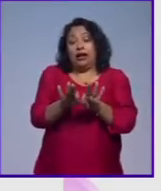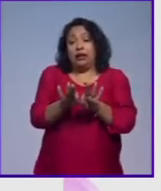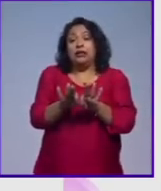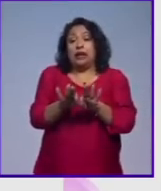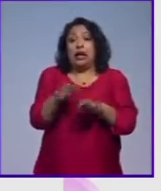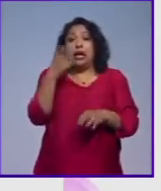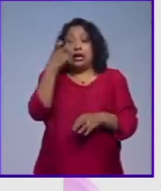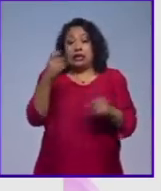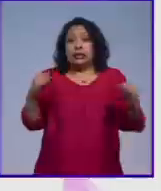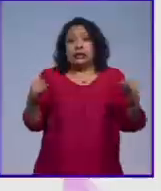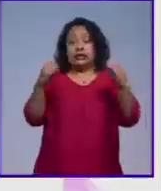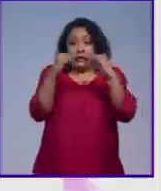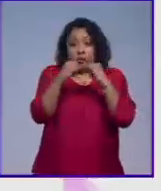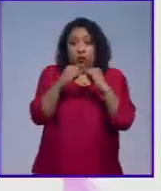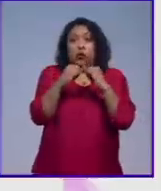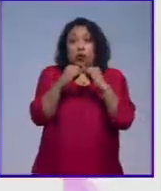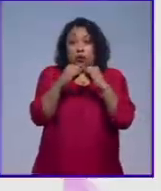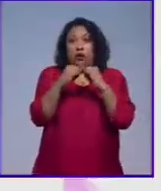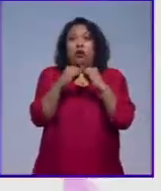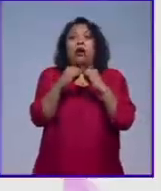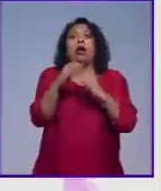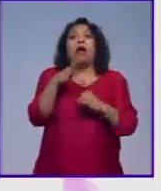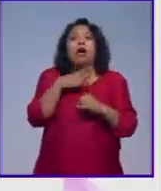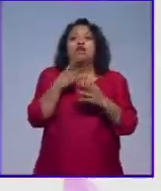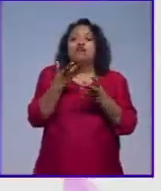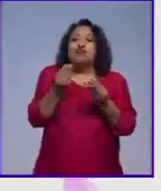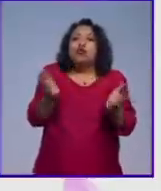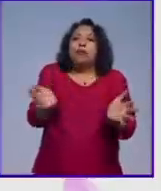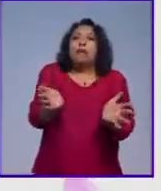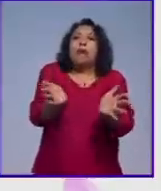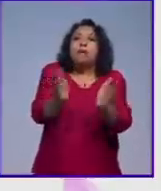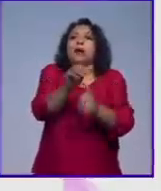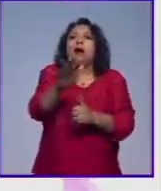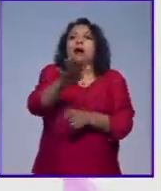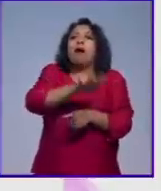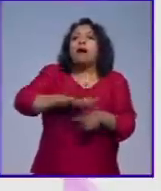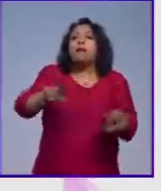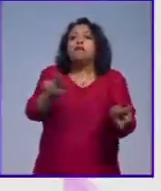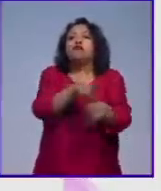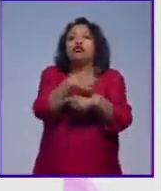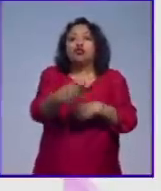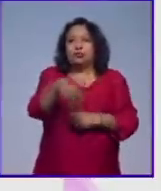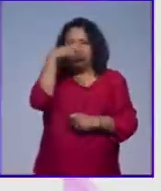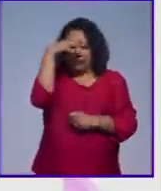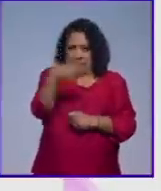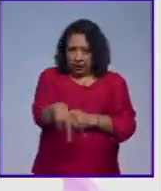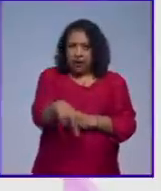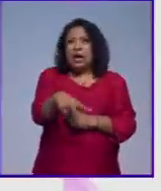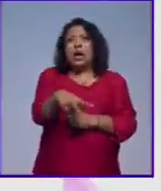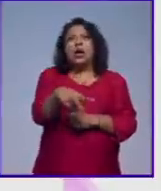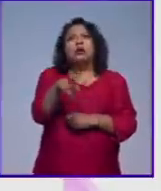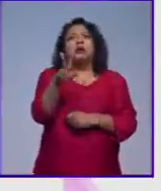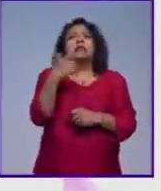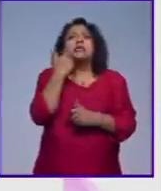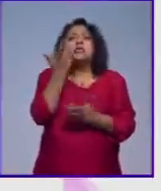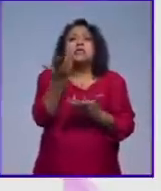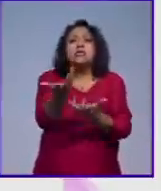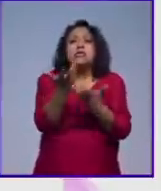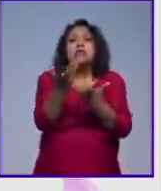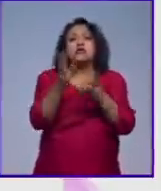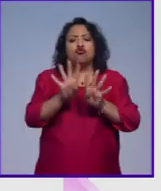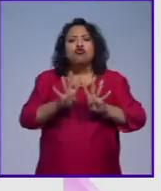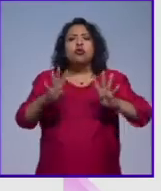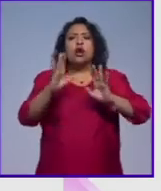que esta institución esté nutriendo al ambiente musical mexicano tan ávido de